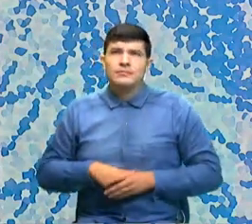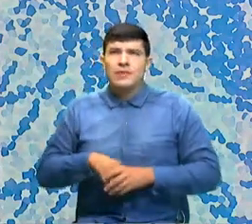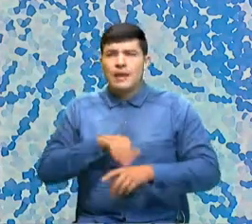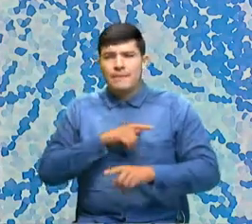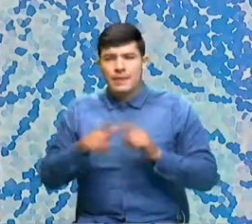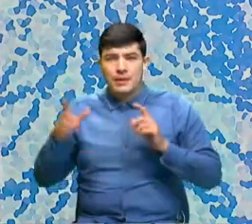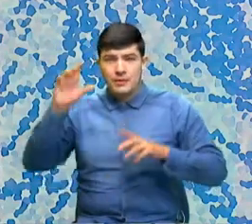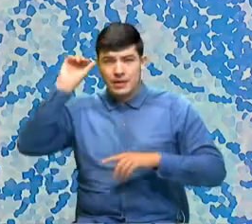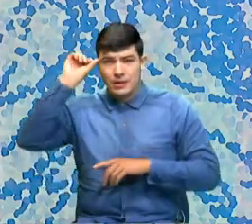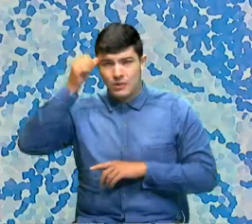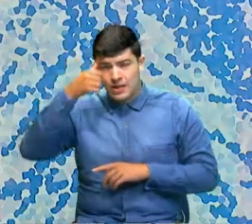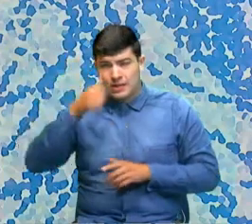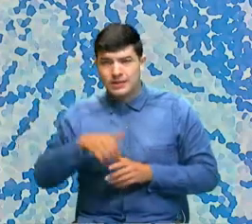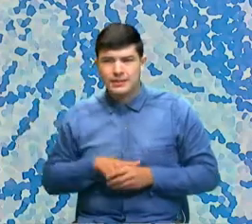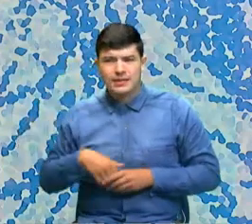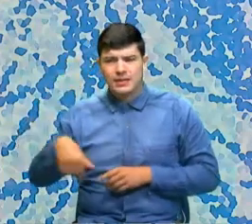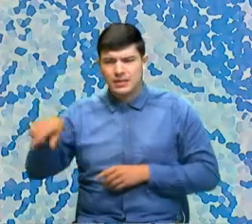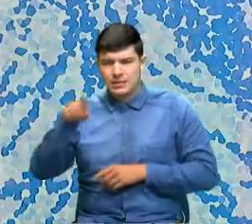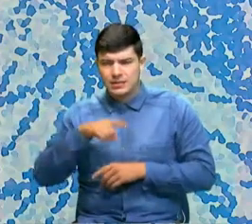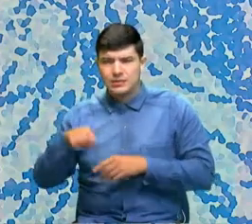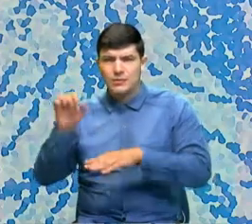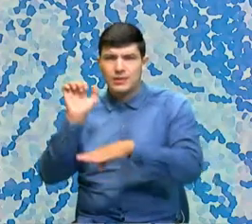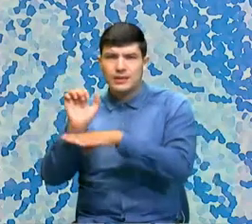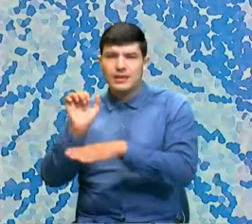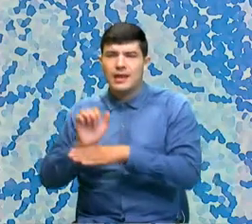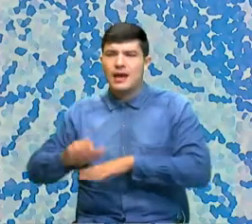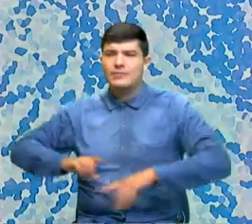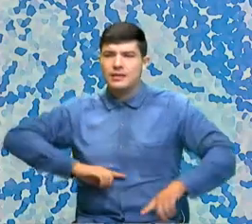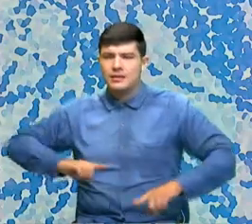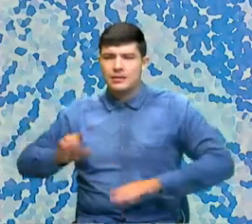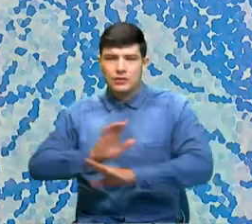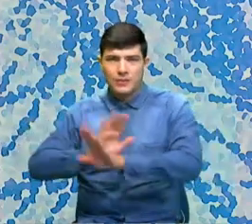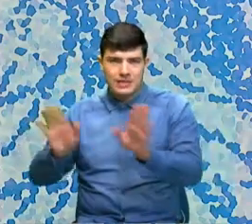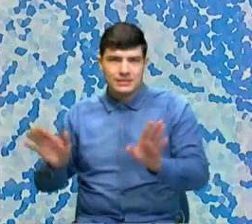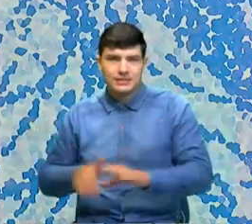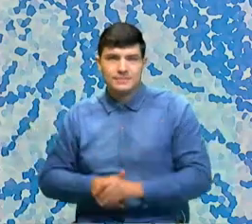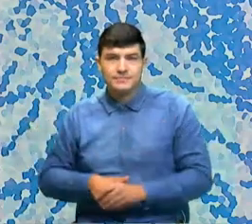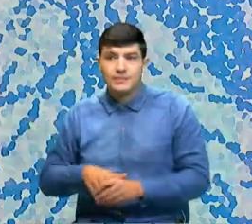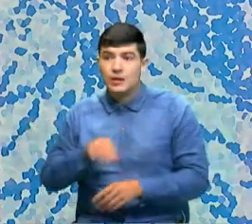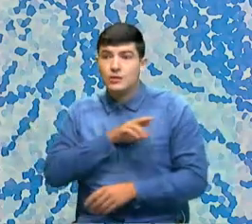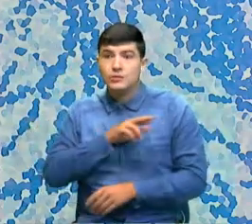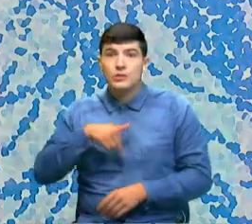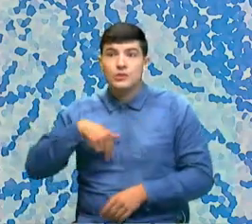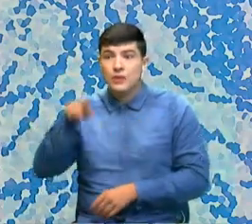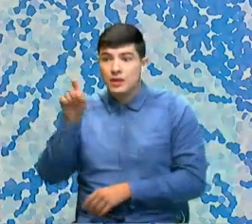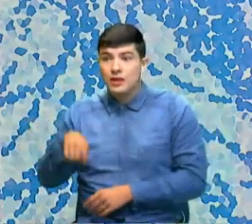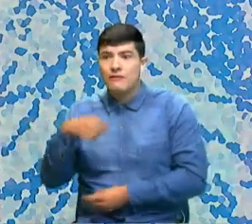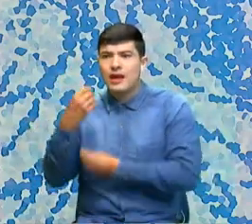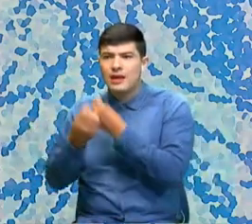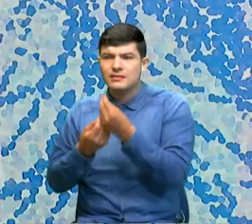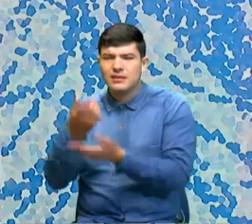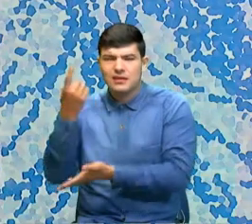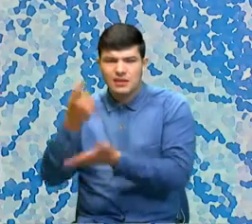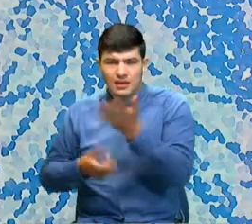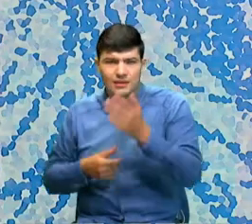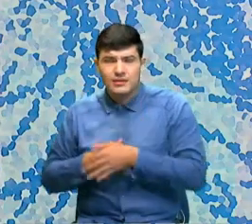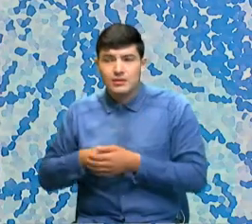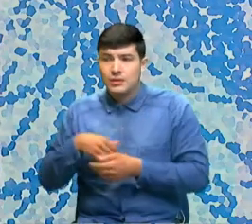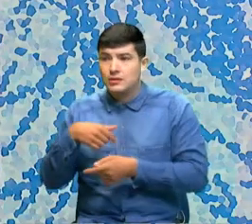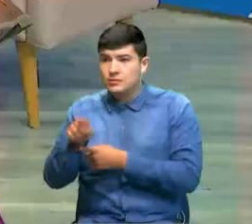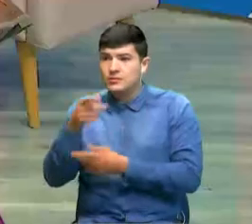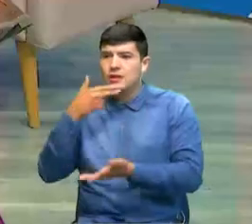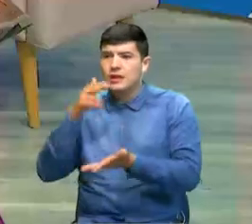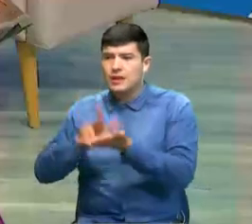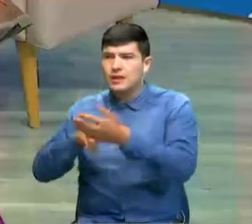pero acordémonos que esto más es un ente administrativo. ¿Qué debemos hacer? Hágale un requerimiento a